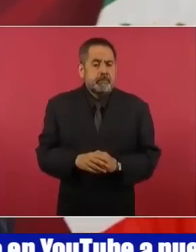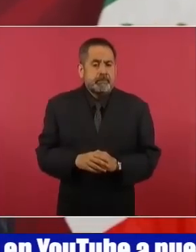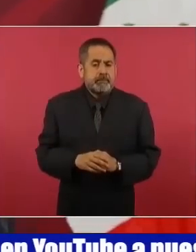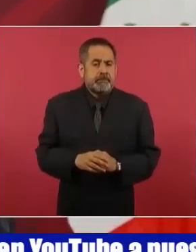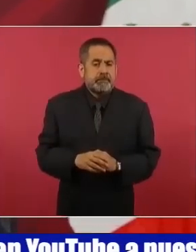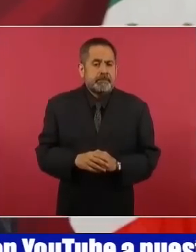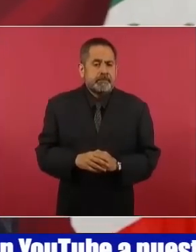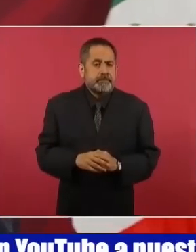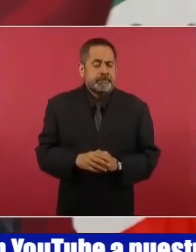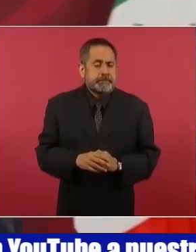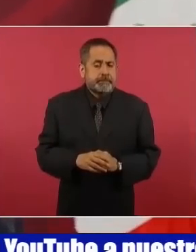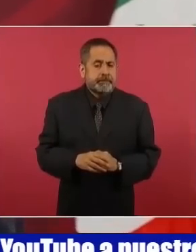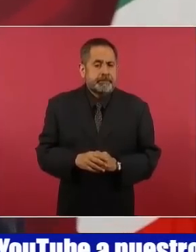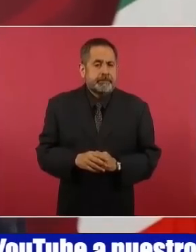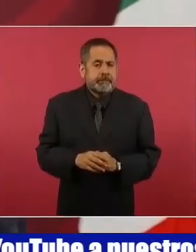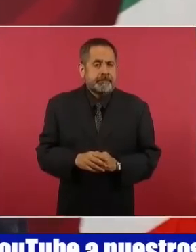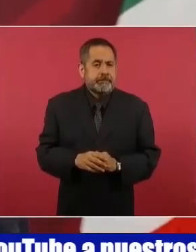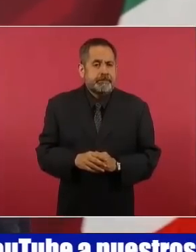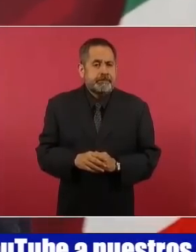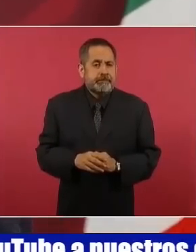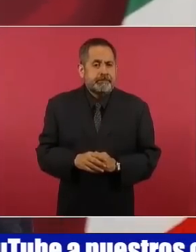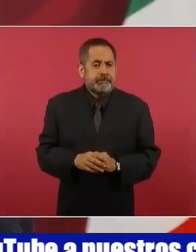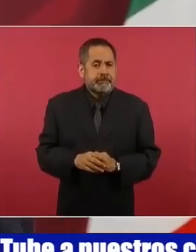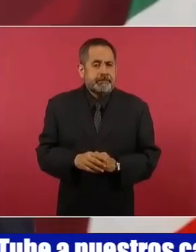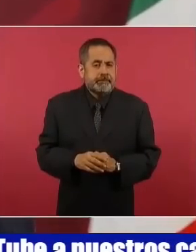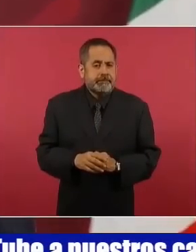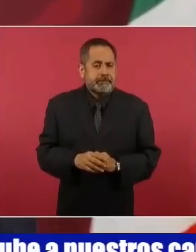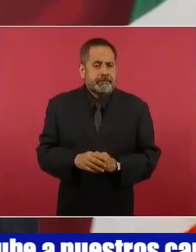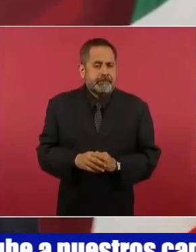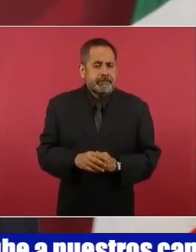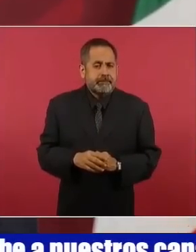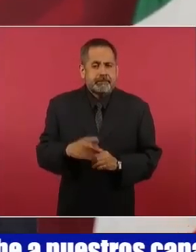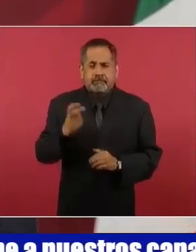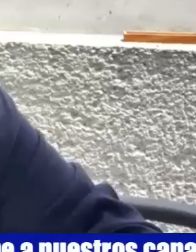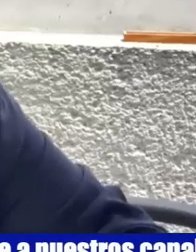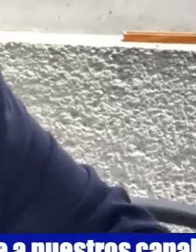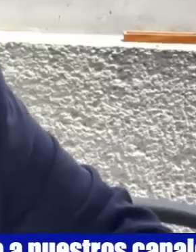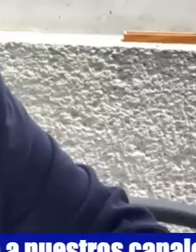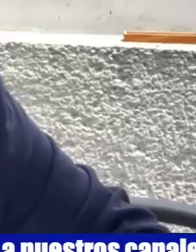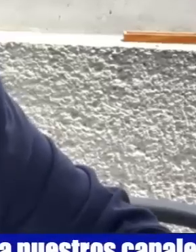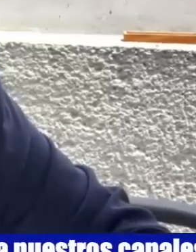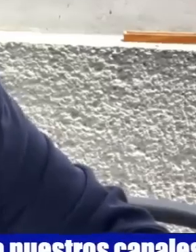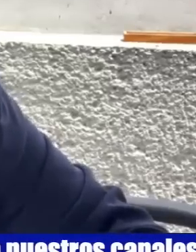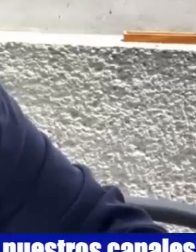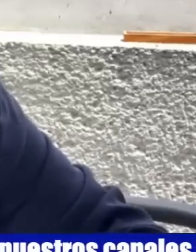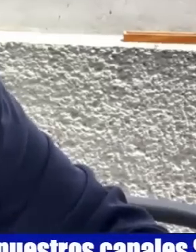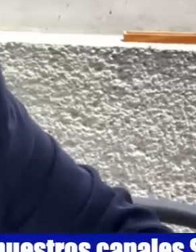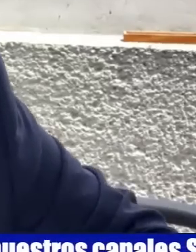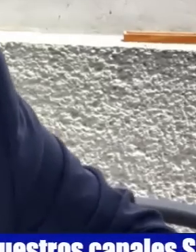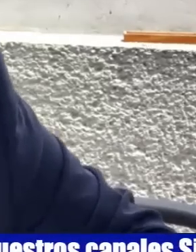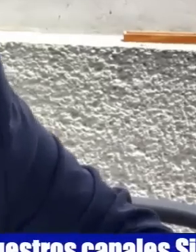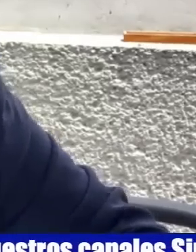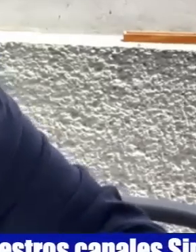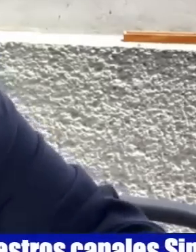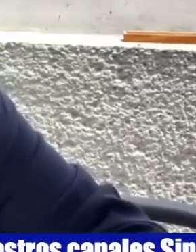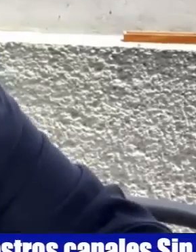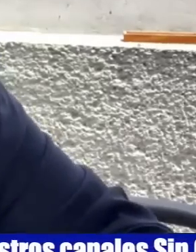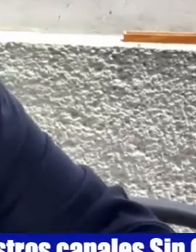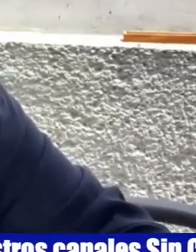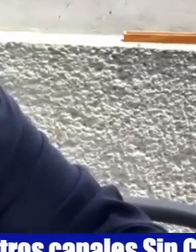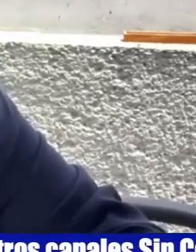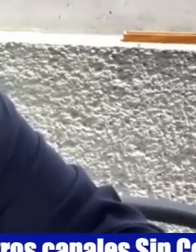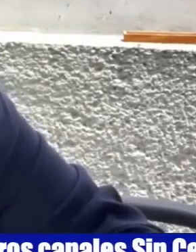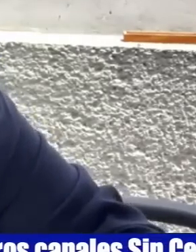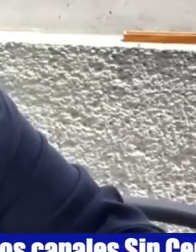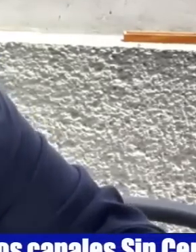parados de cabeza, caminando así para atrás como la niña del exorcista, los de la oposición, que